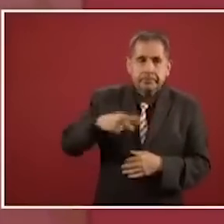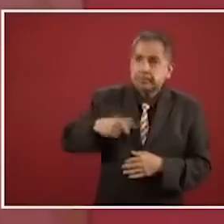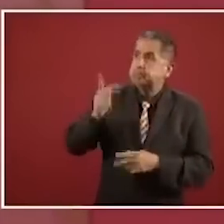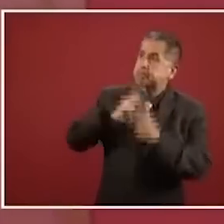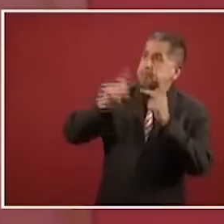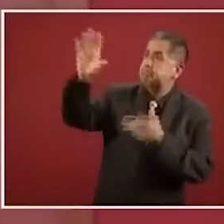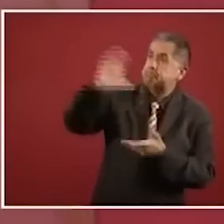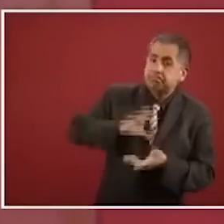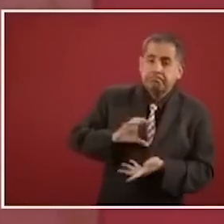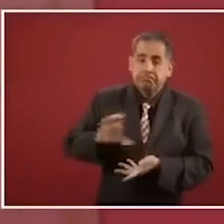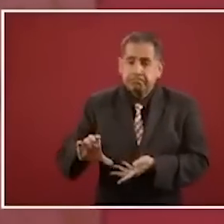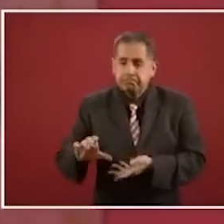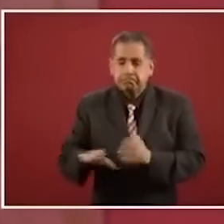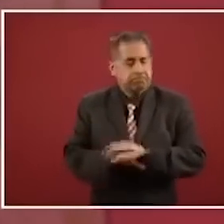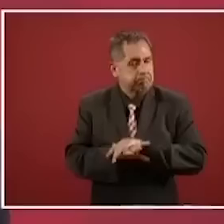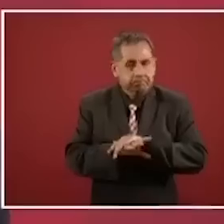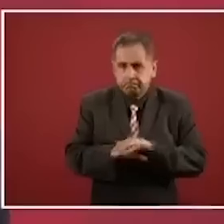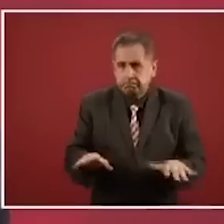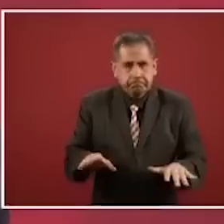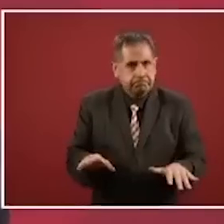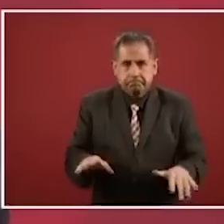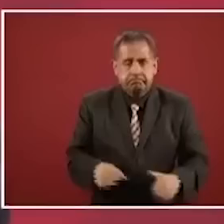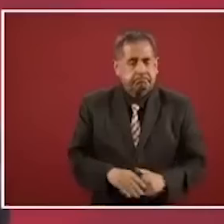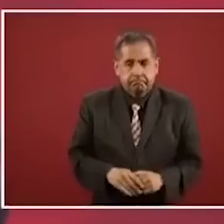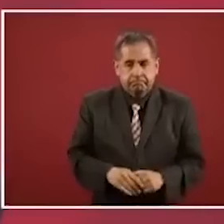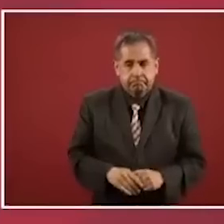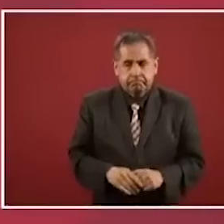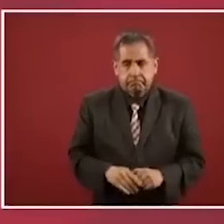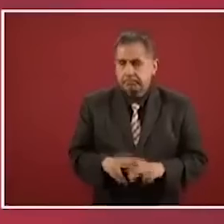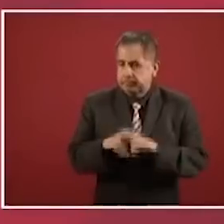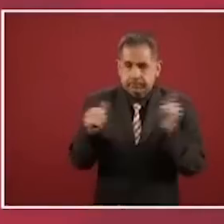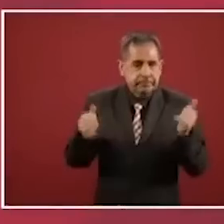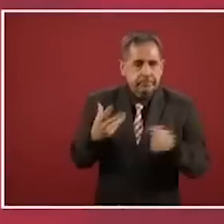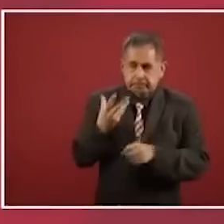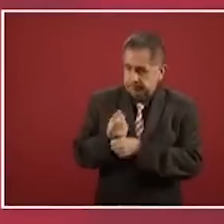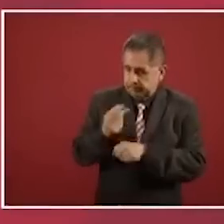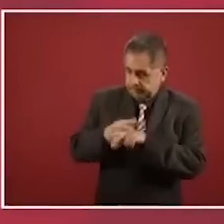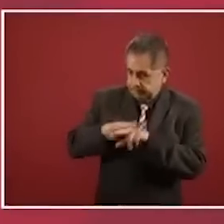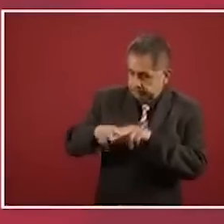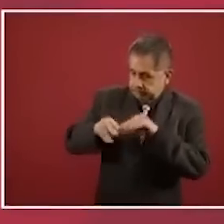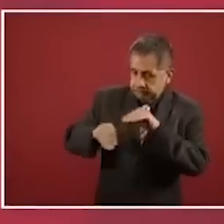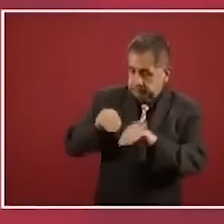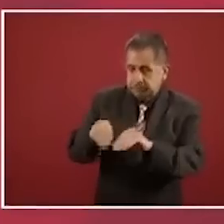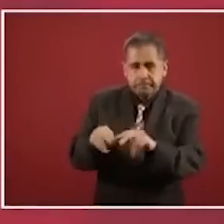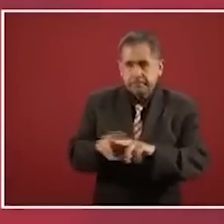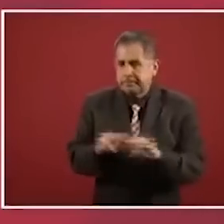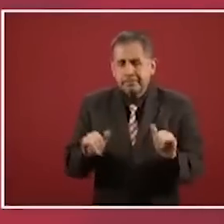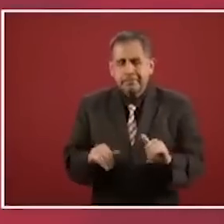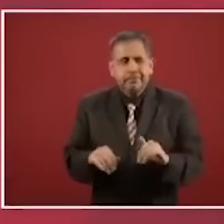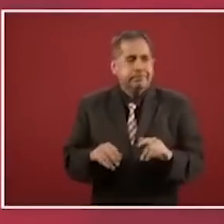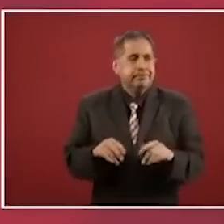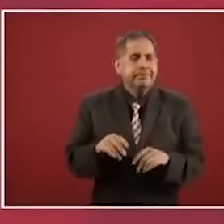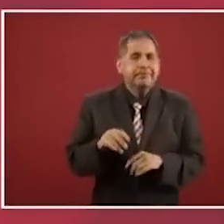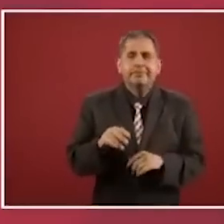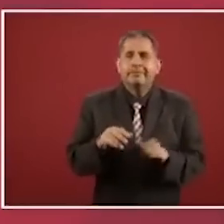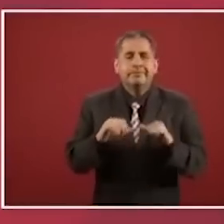ni los sistemas estos de asociación